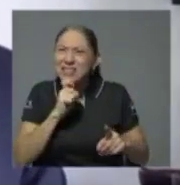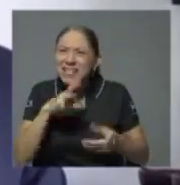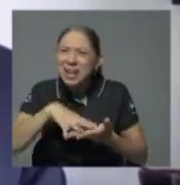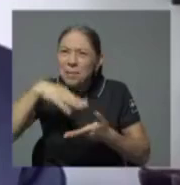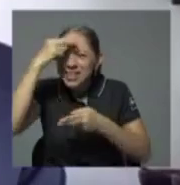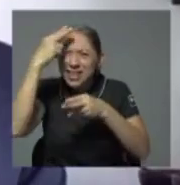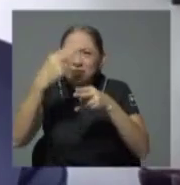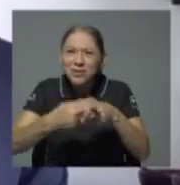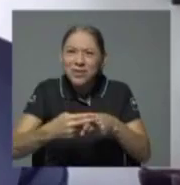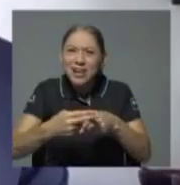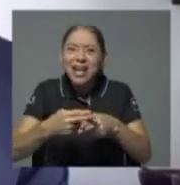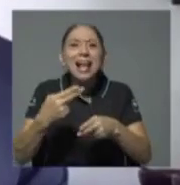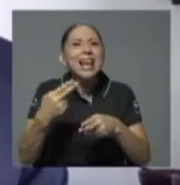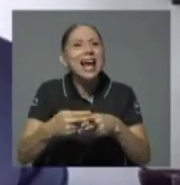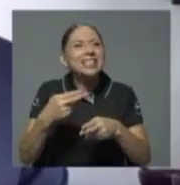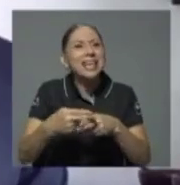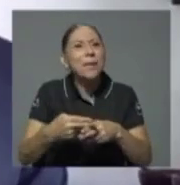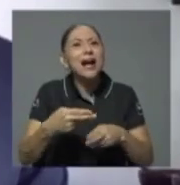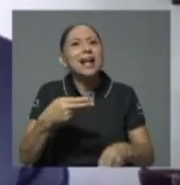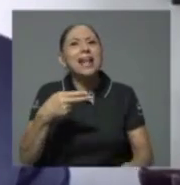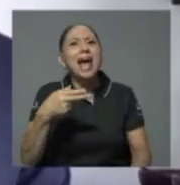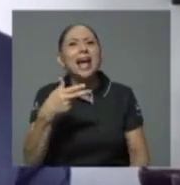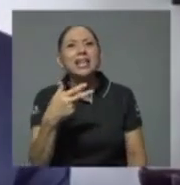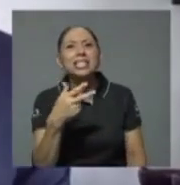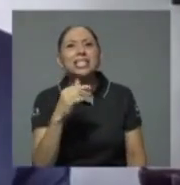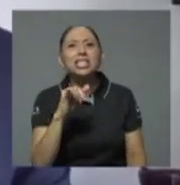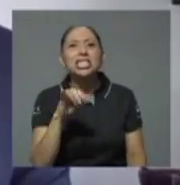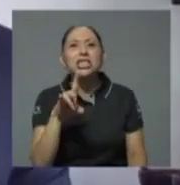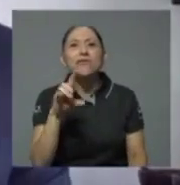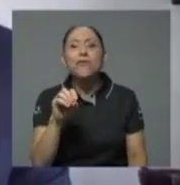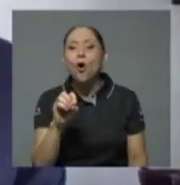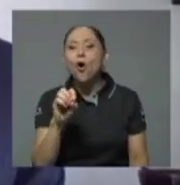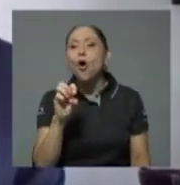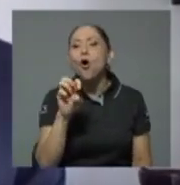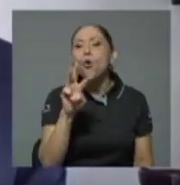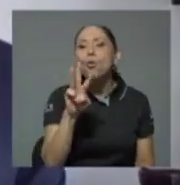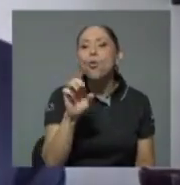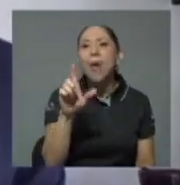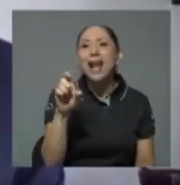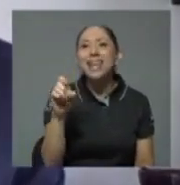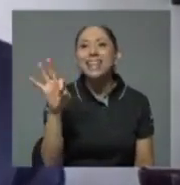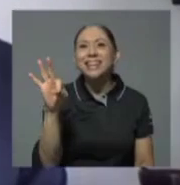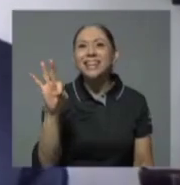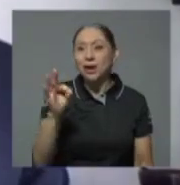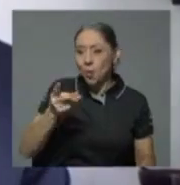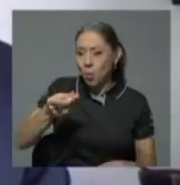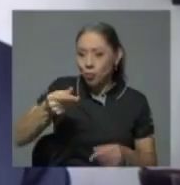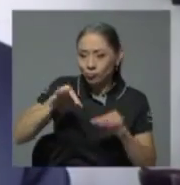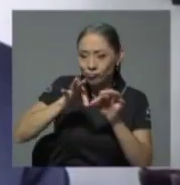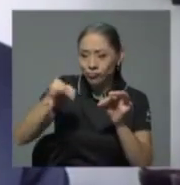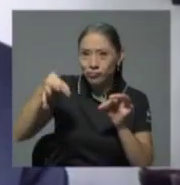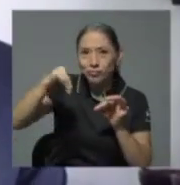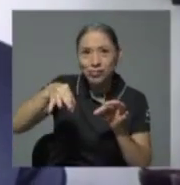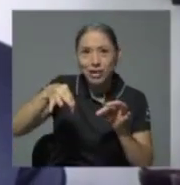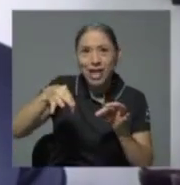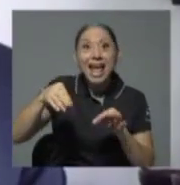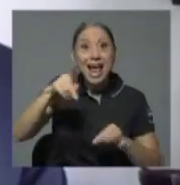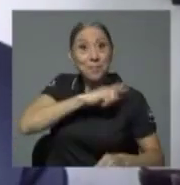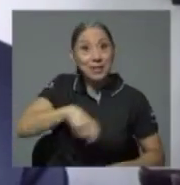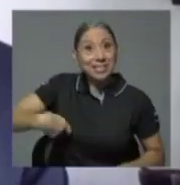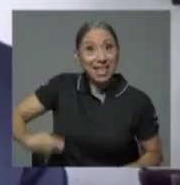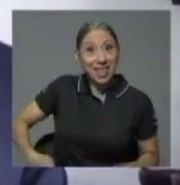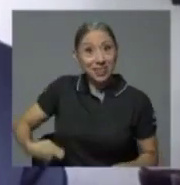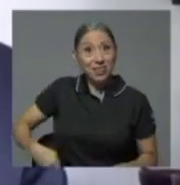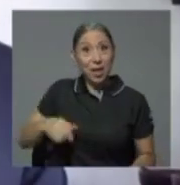Chivo Wallet. El presidente Bukele tomó ese riesgo y es el primer país en el mundo que